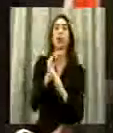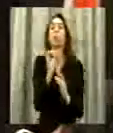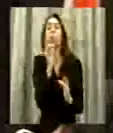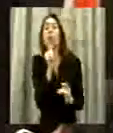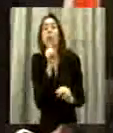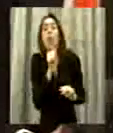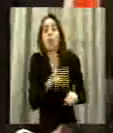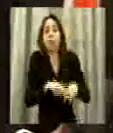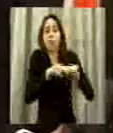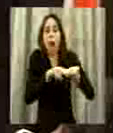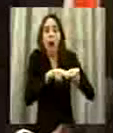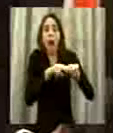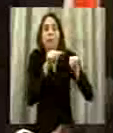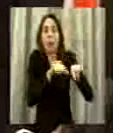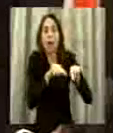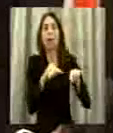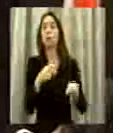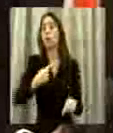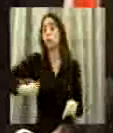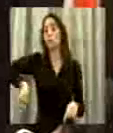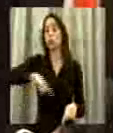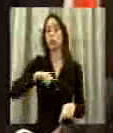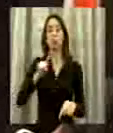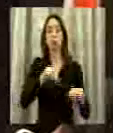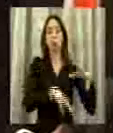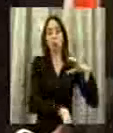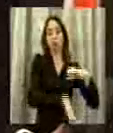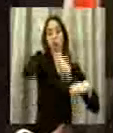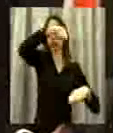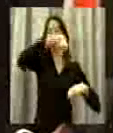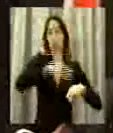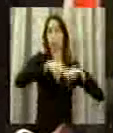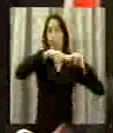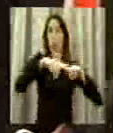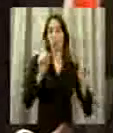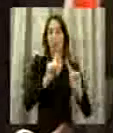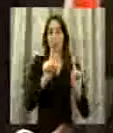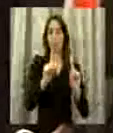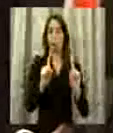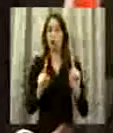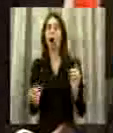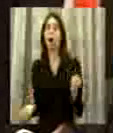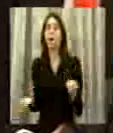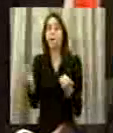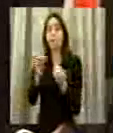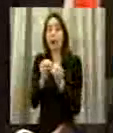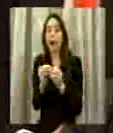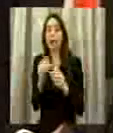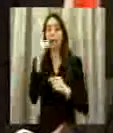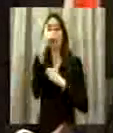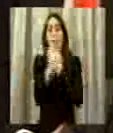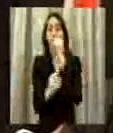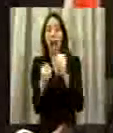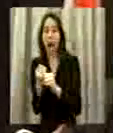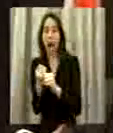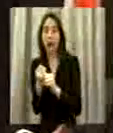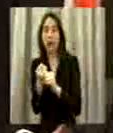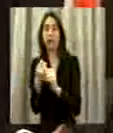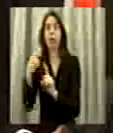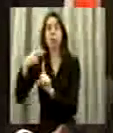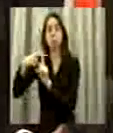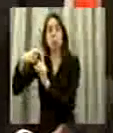tengamos. Nosotros no lo hemos utilizado, al contrario, lo hemos suplementado año a año. Hemos tenido